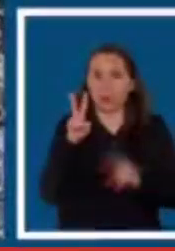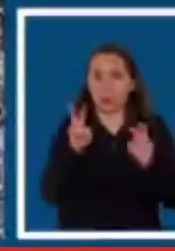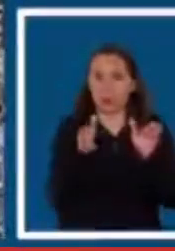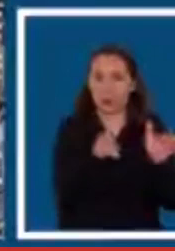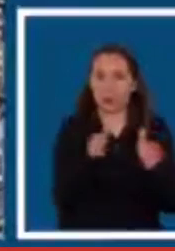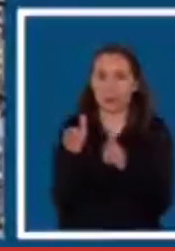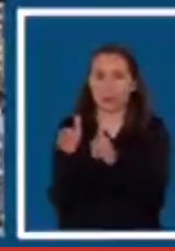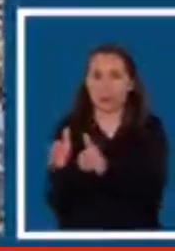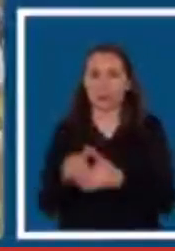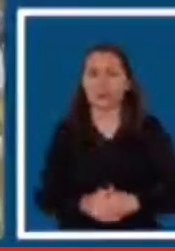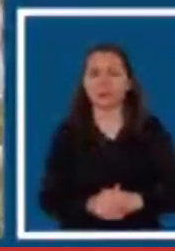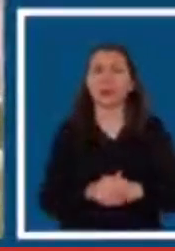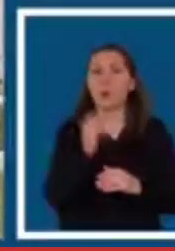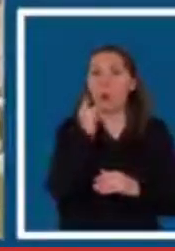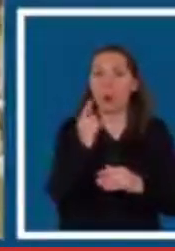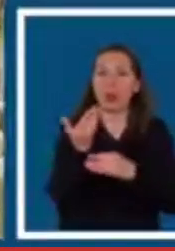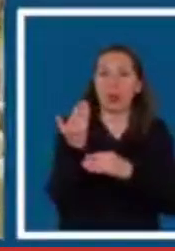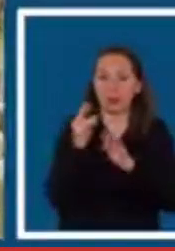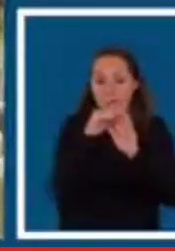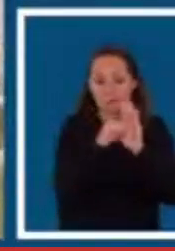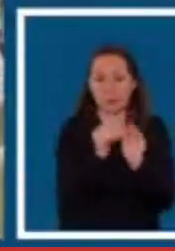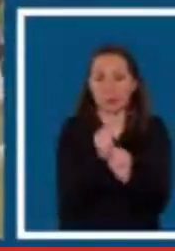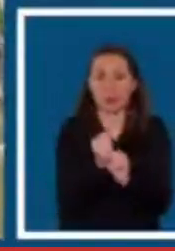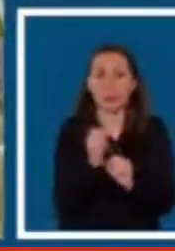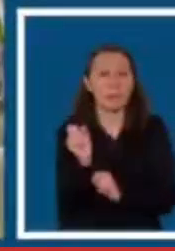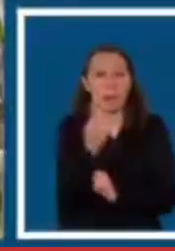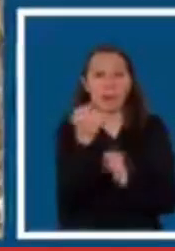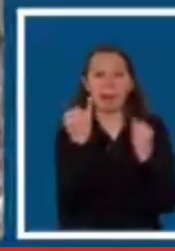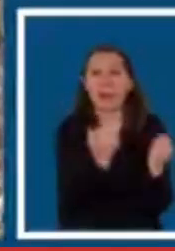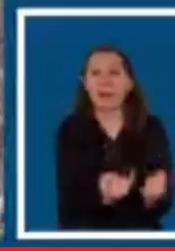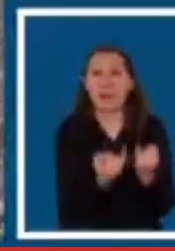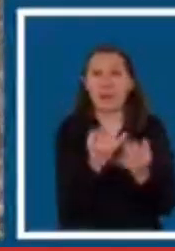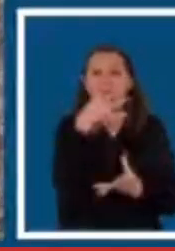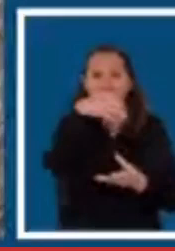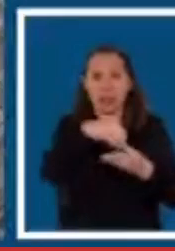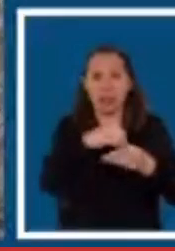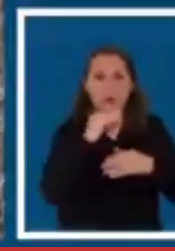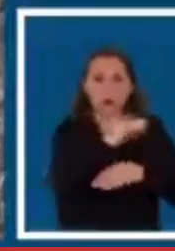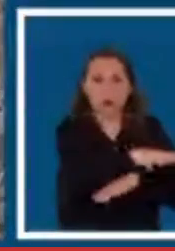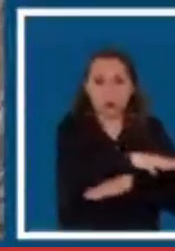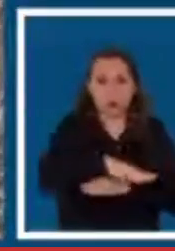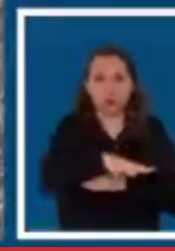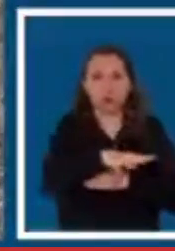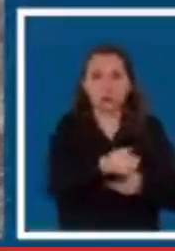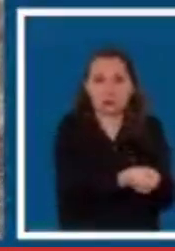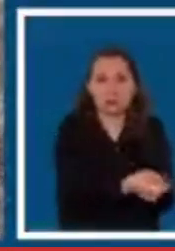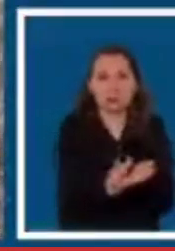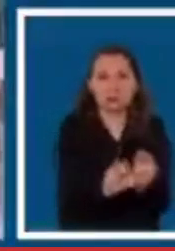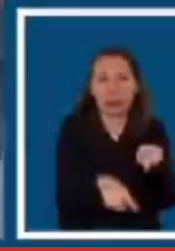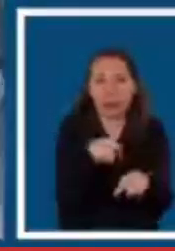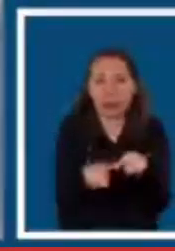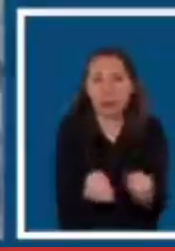fundamentales que tienen que ver con las medidas que venimos trabajando tanto la información intrapedial por lo tanto la afectación sobre cultivos